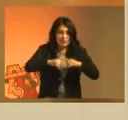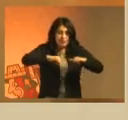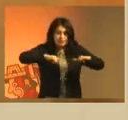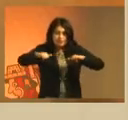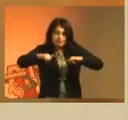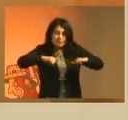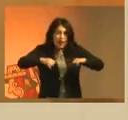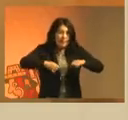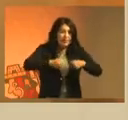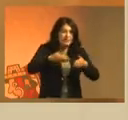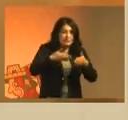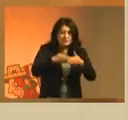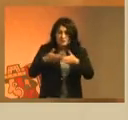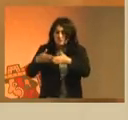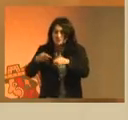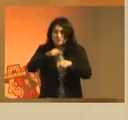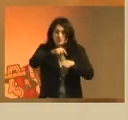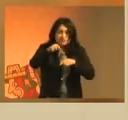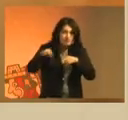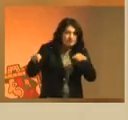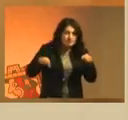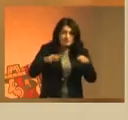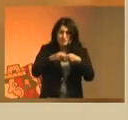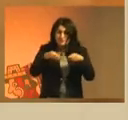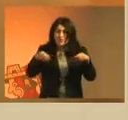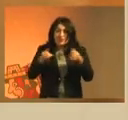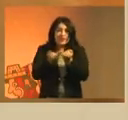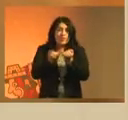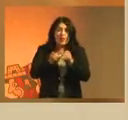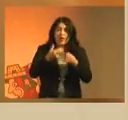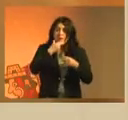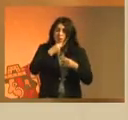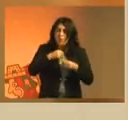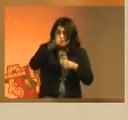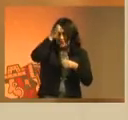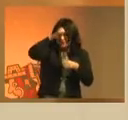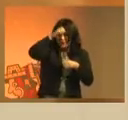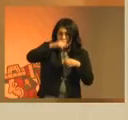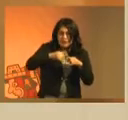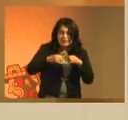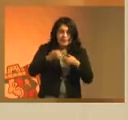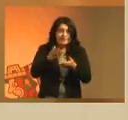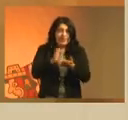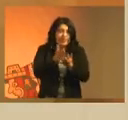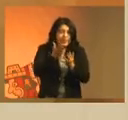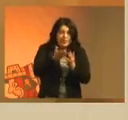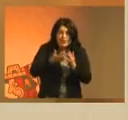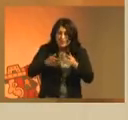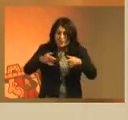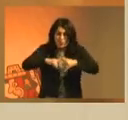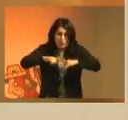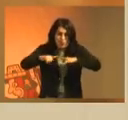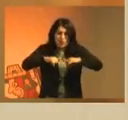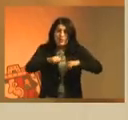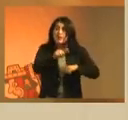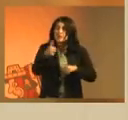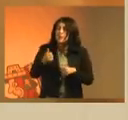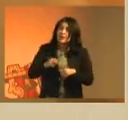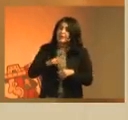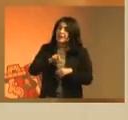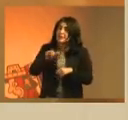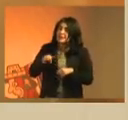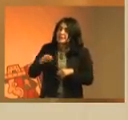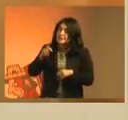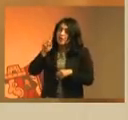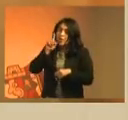terrenos de los pueblos para esto se requieren agrónomos topógrafos y le ordena felipe carrillo le da a la tarea